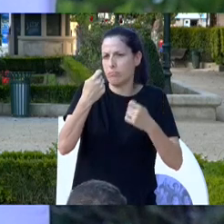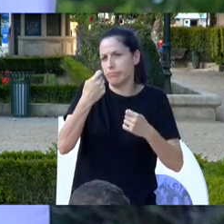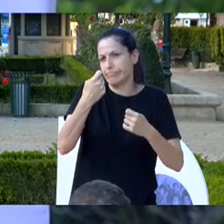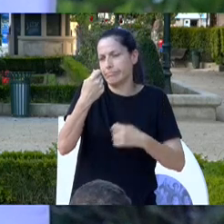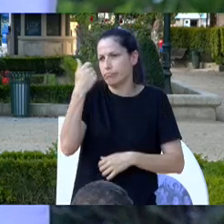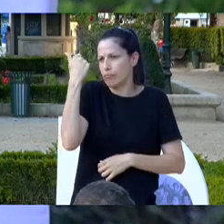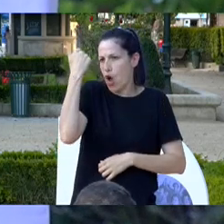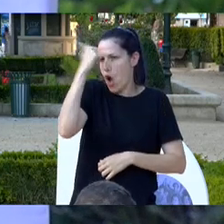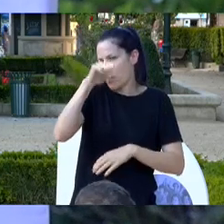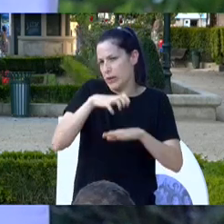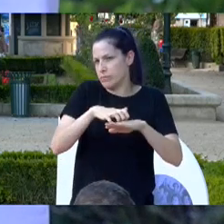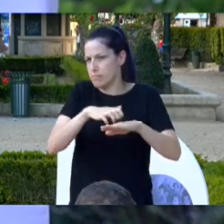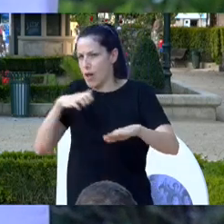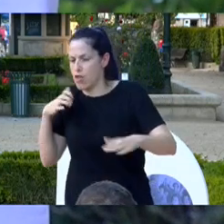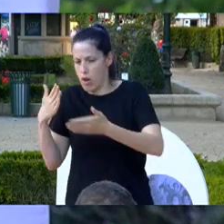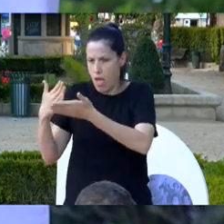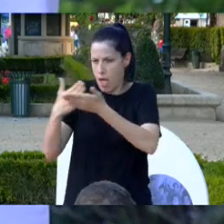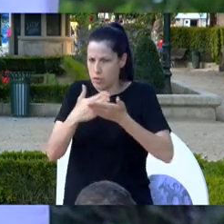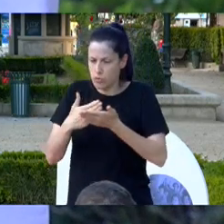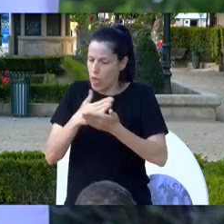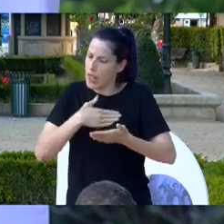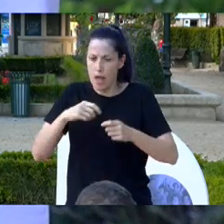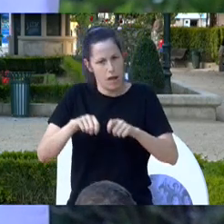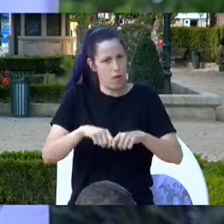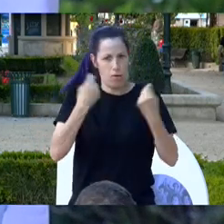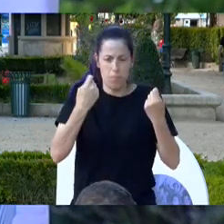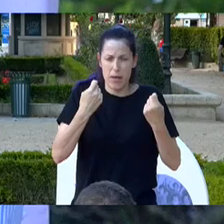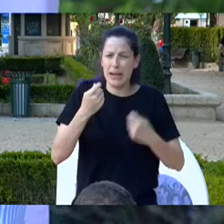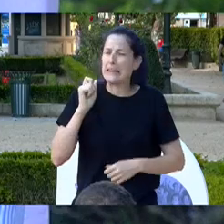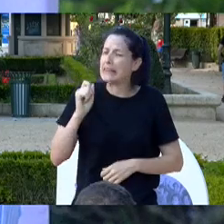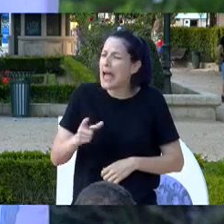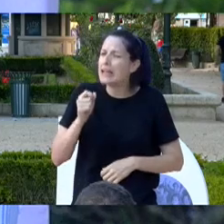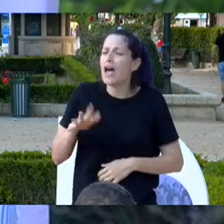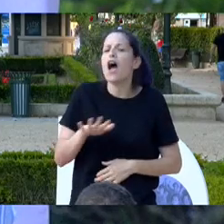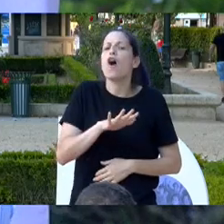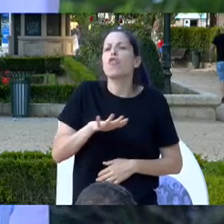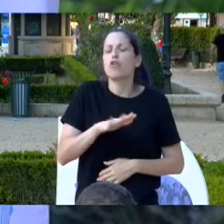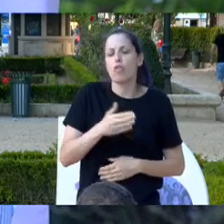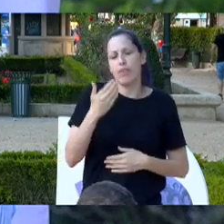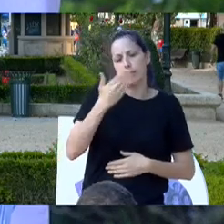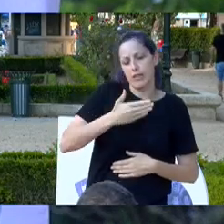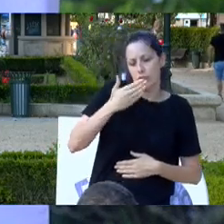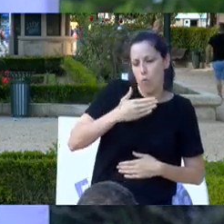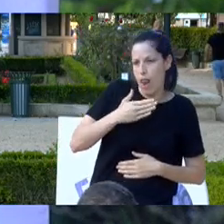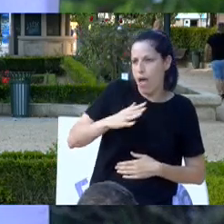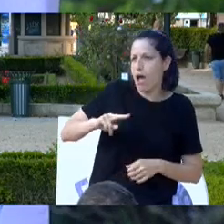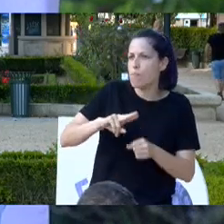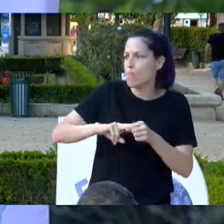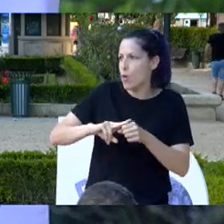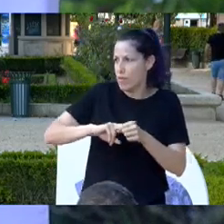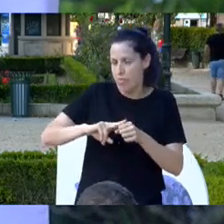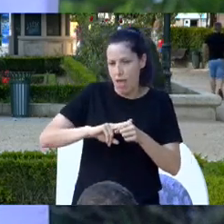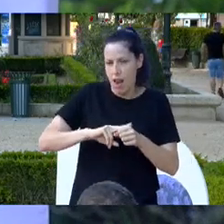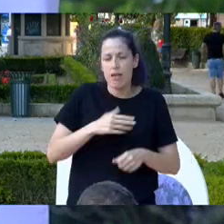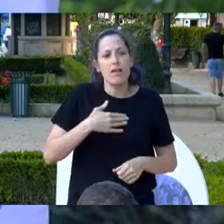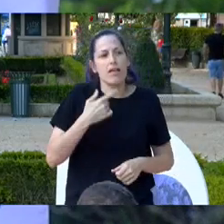normales provinciales. Nas escolas normales provinciales se surtían de bons alumnos da casa, que aprenderan na